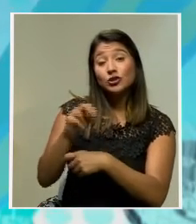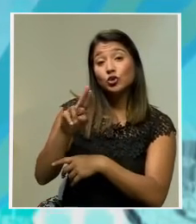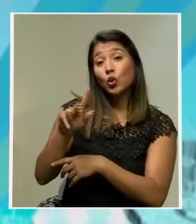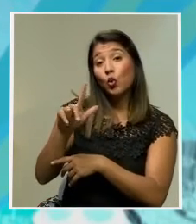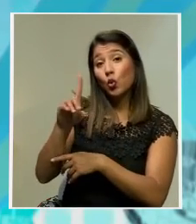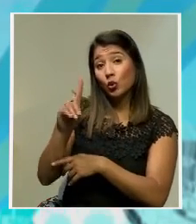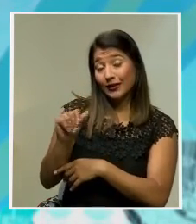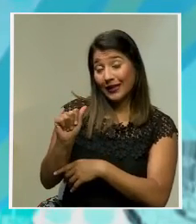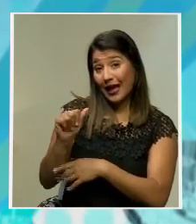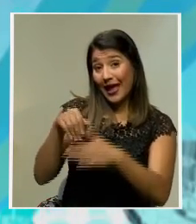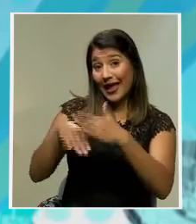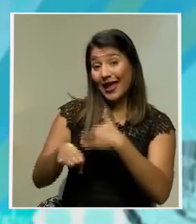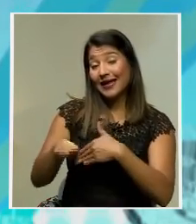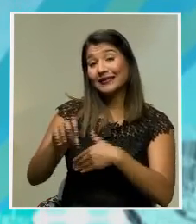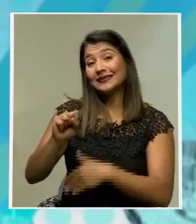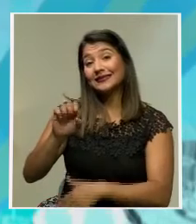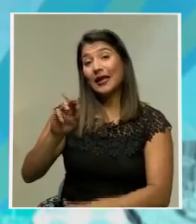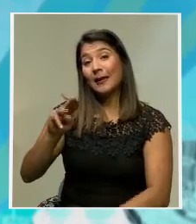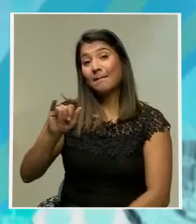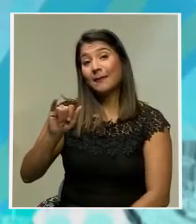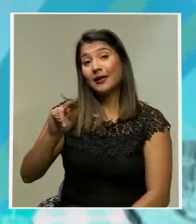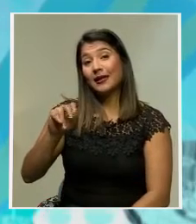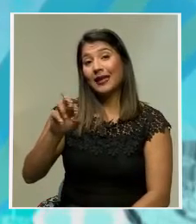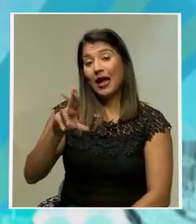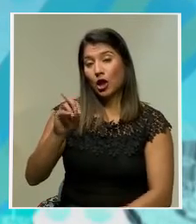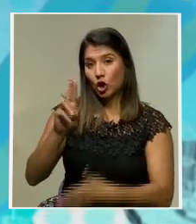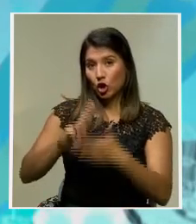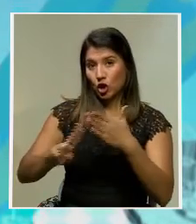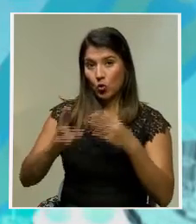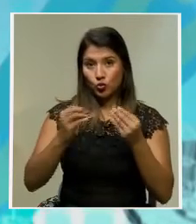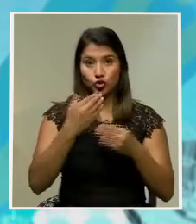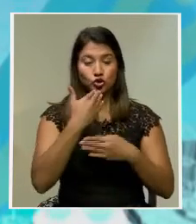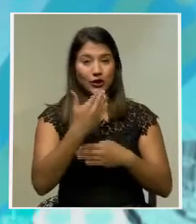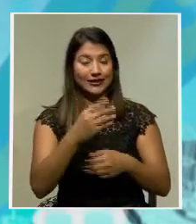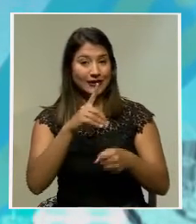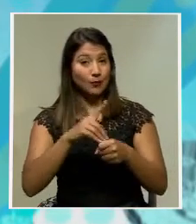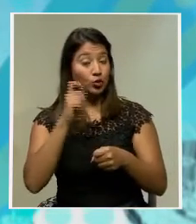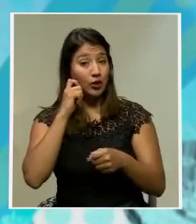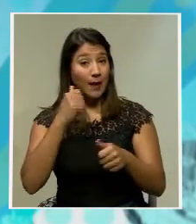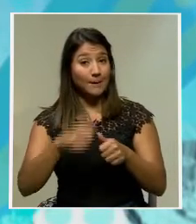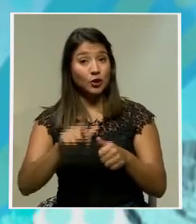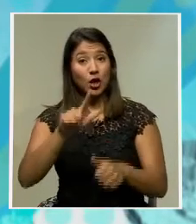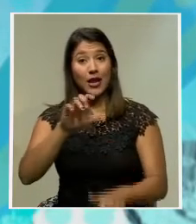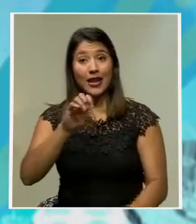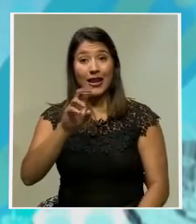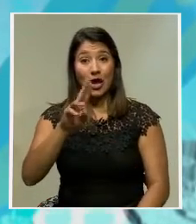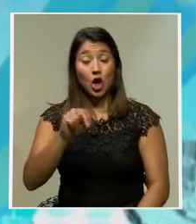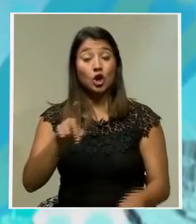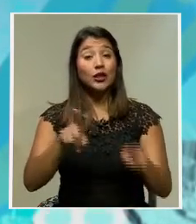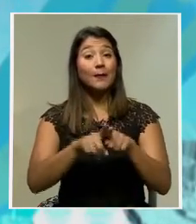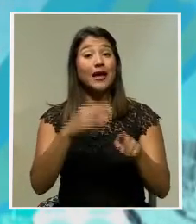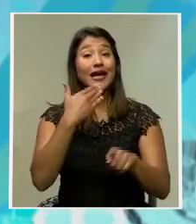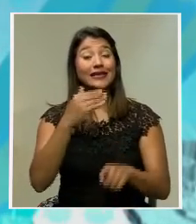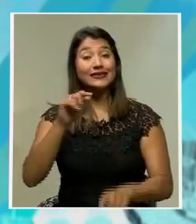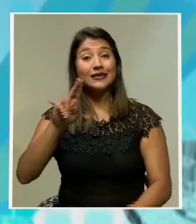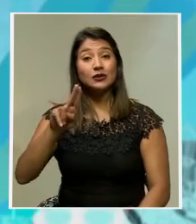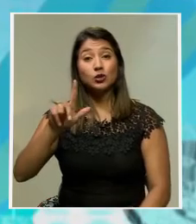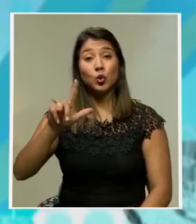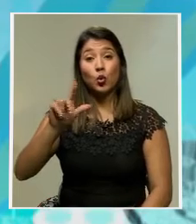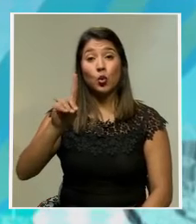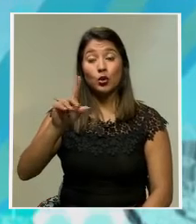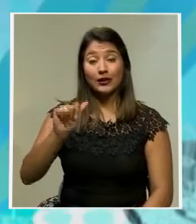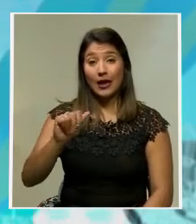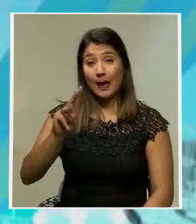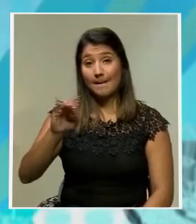en el semanario Universidad. Muchísimas gracias, diputada León. También gracias a Hulda Miranda, que nos